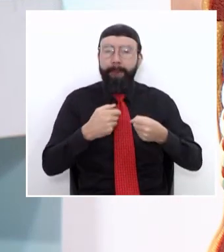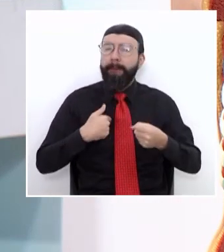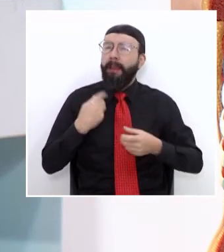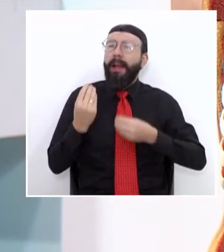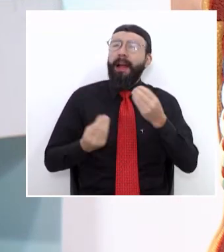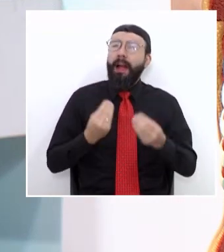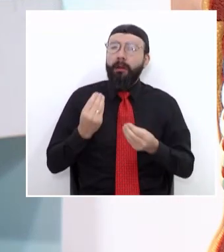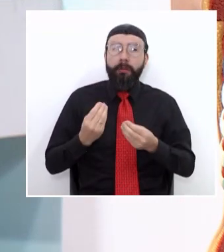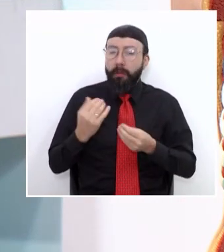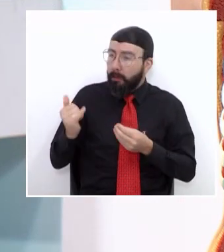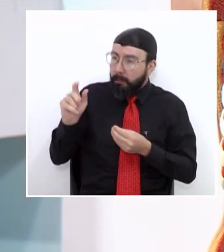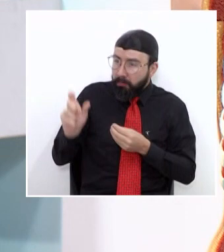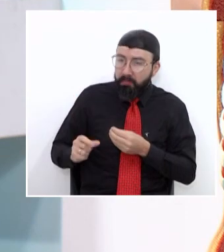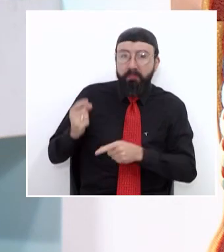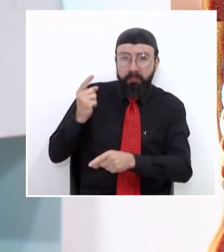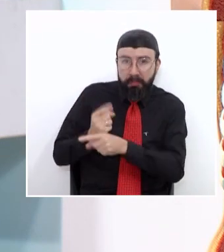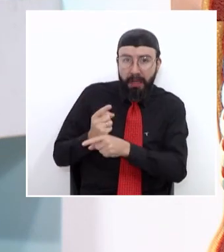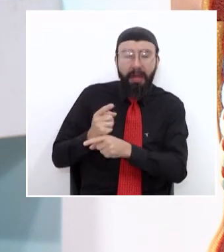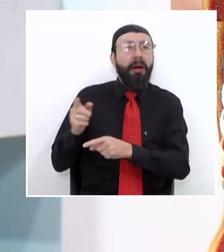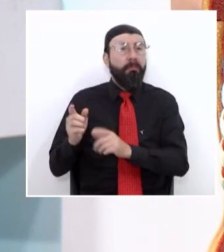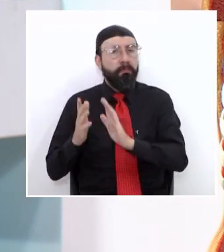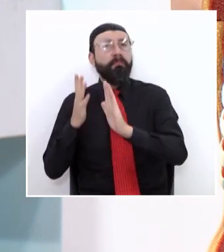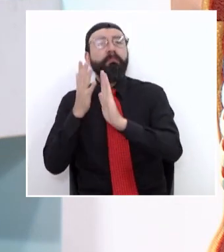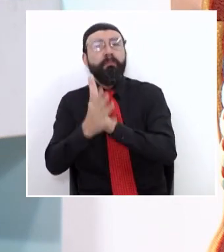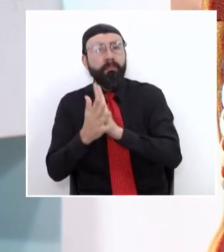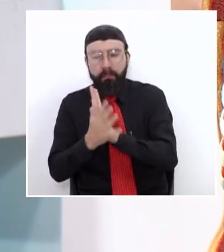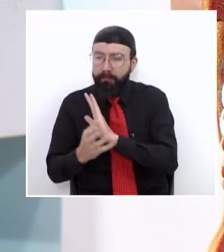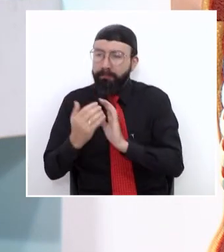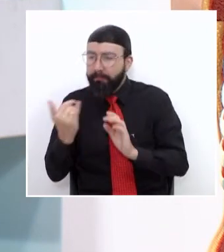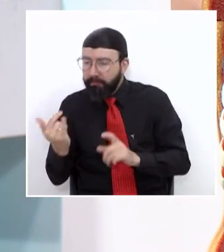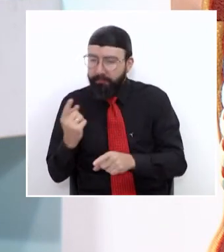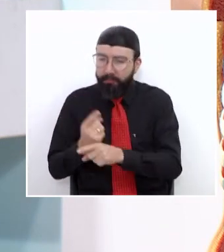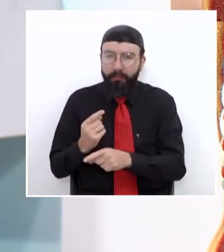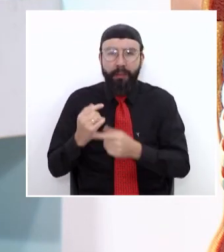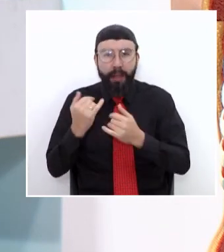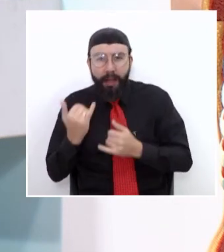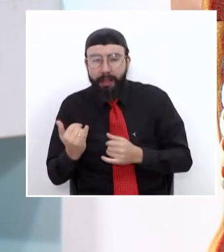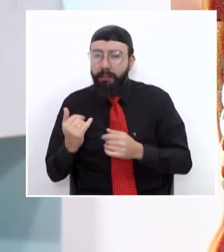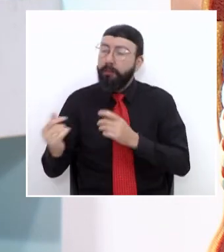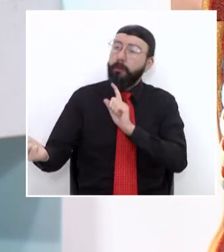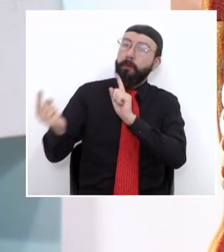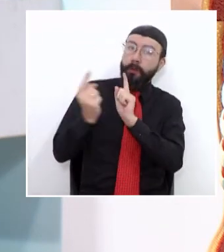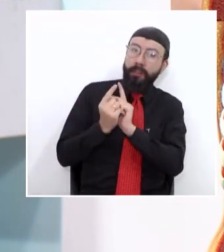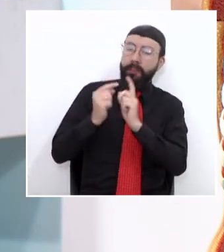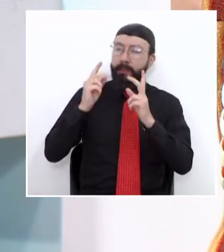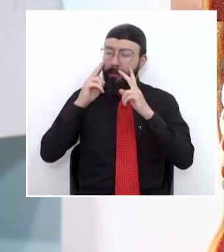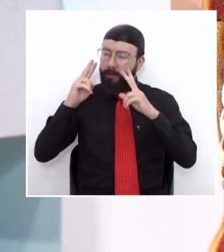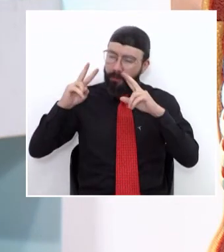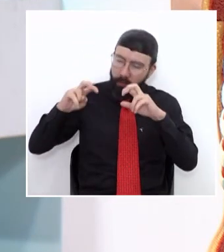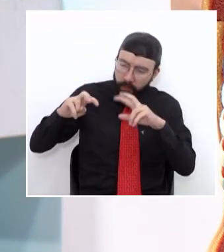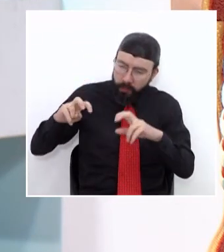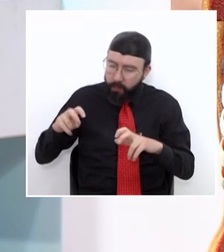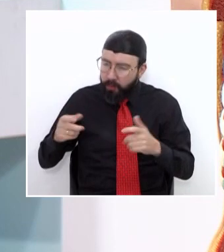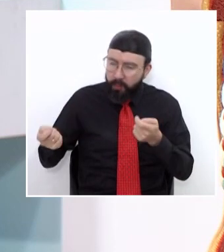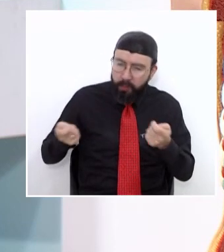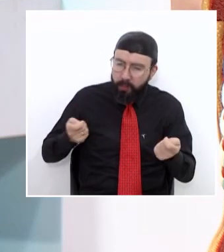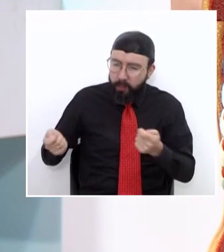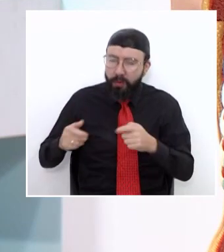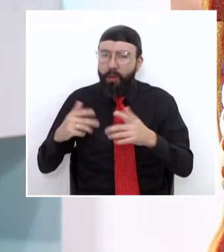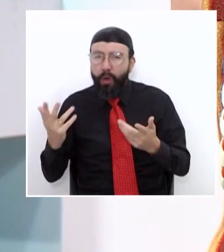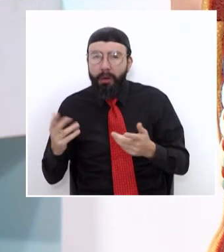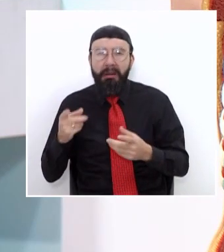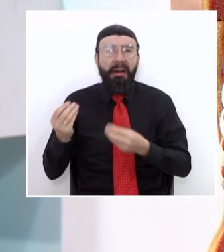el caso clínico del cual se está evaluando en la ronda integrativa que hacemos con los